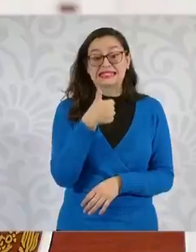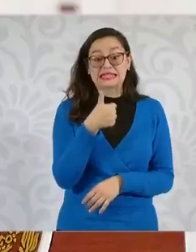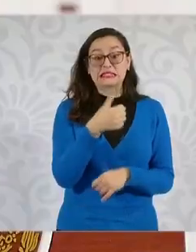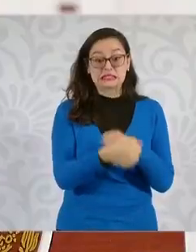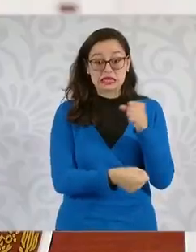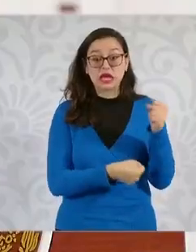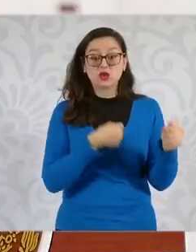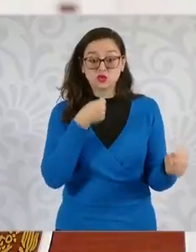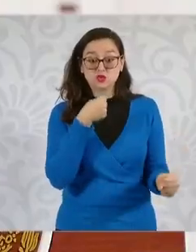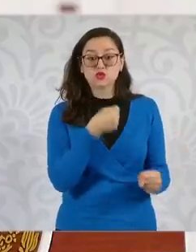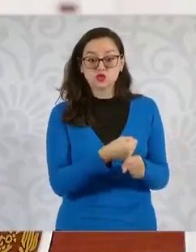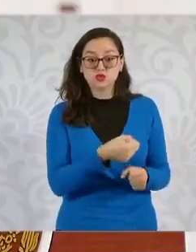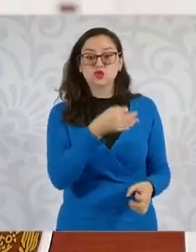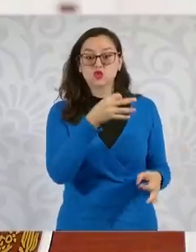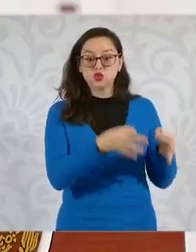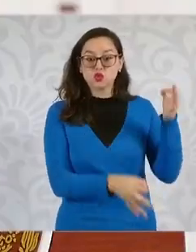años.